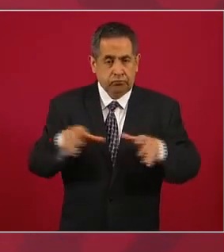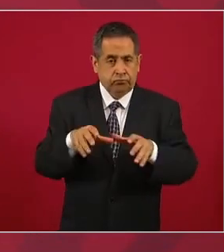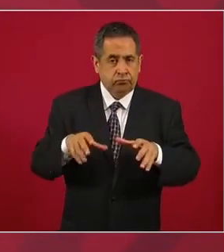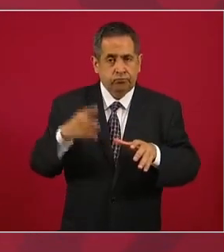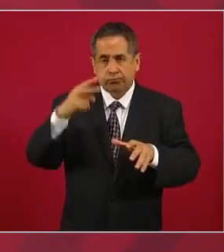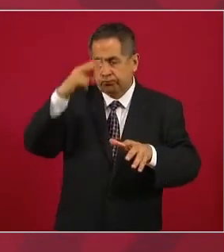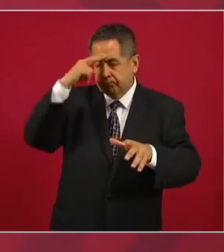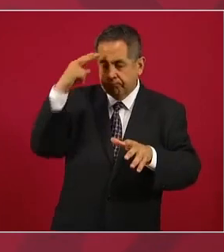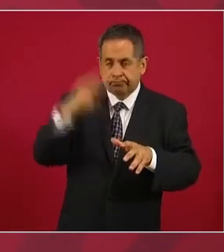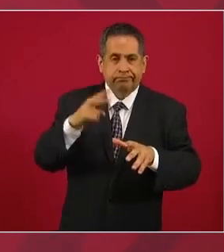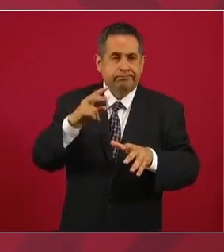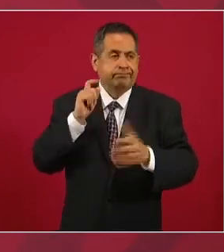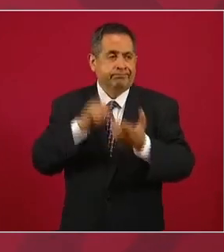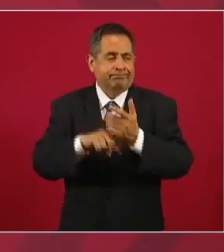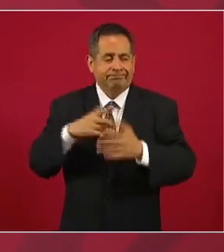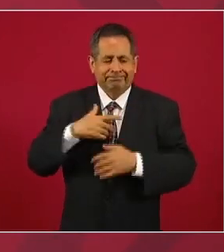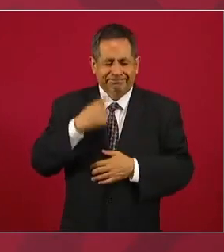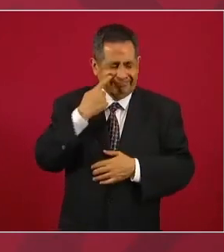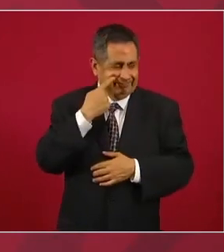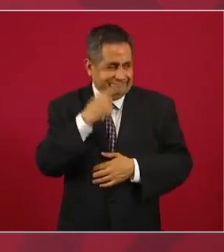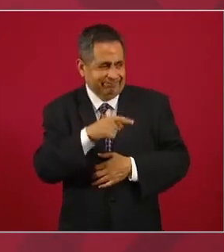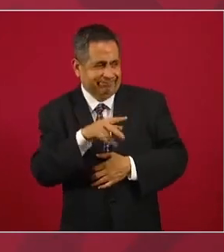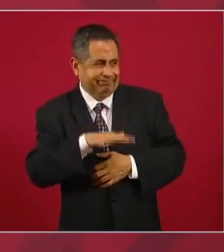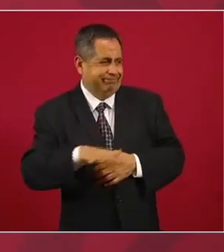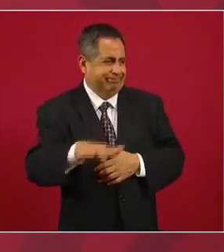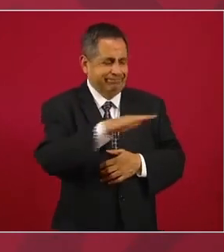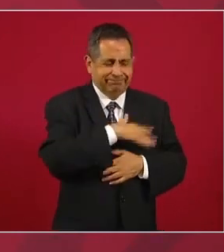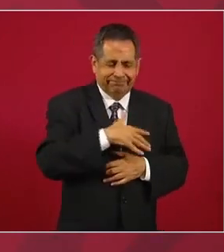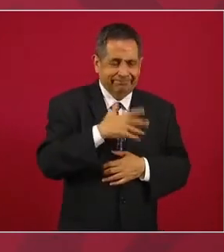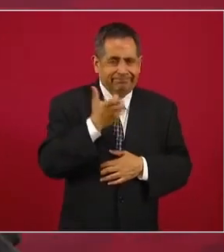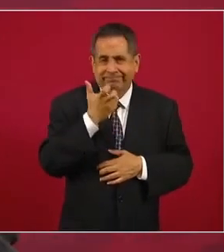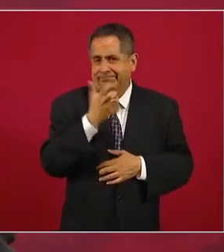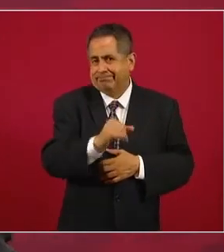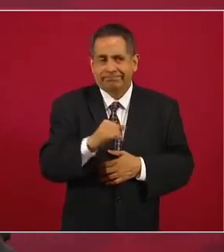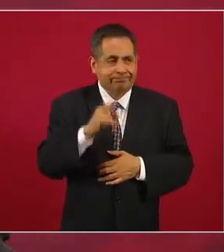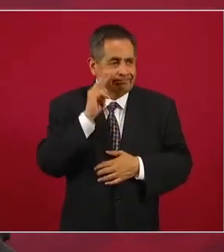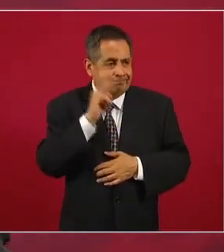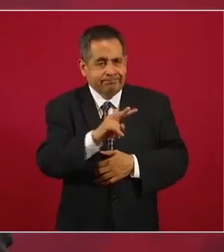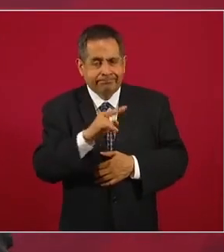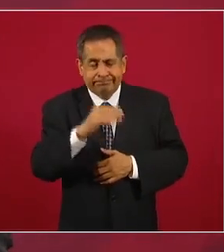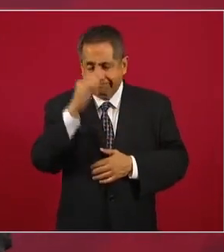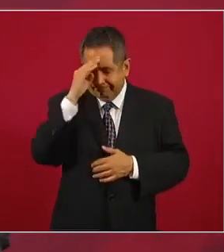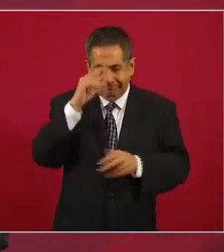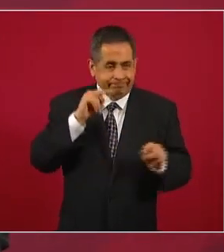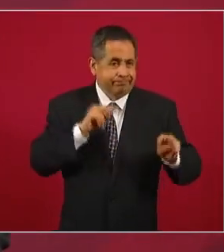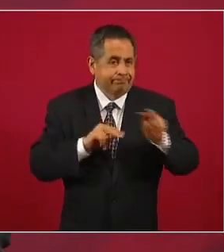México vivió un periodo caracterizado por la concentración